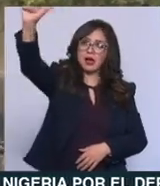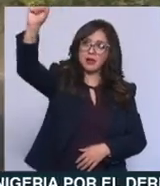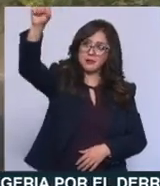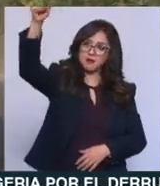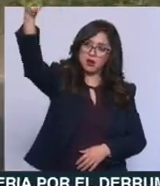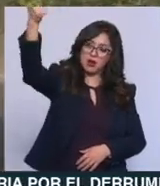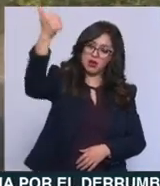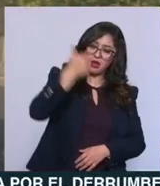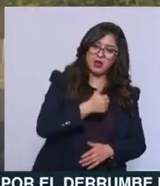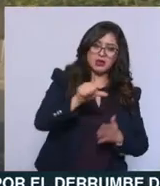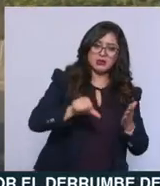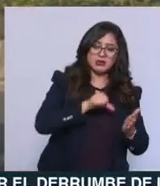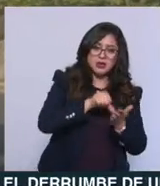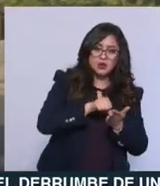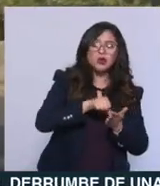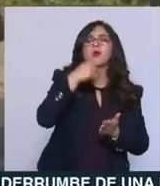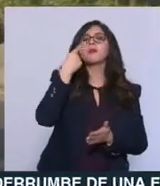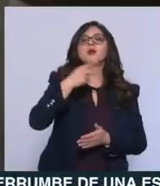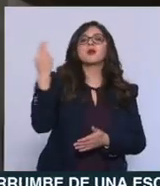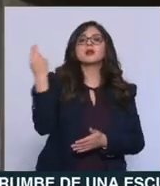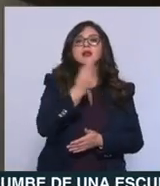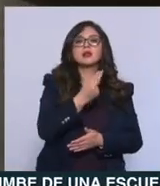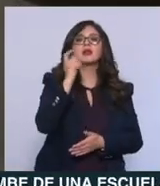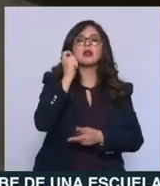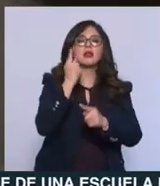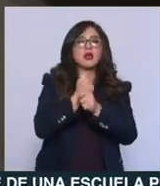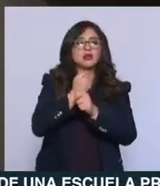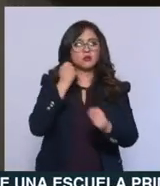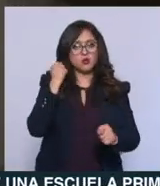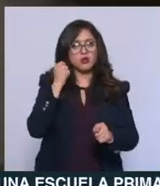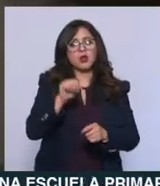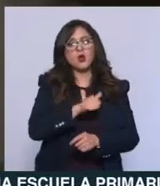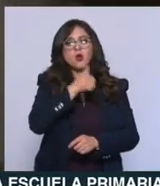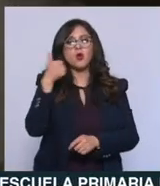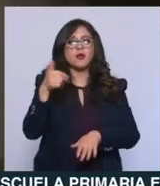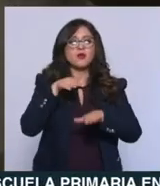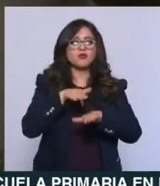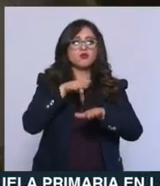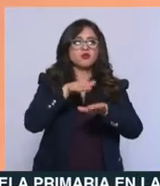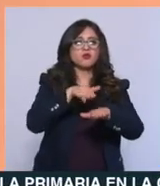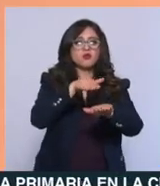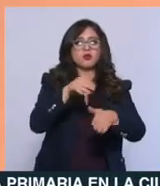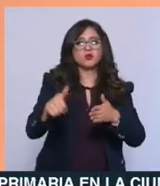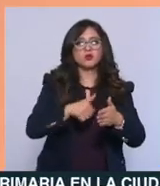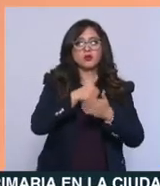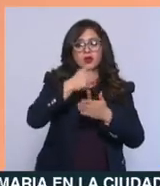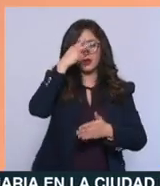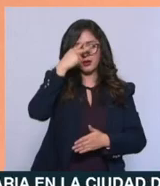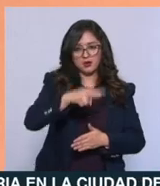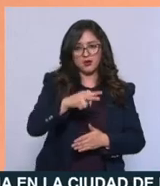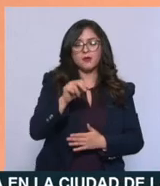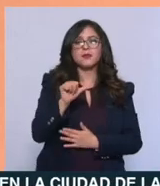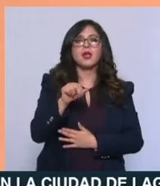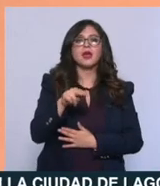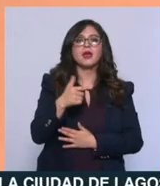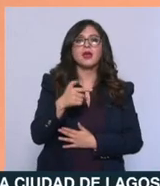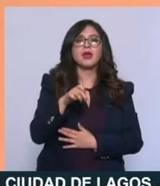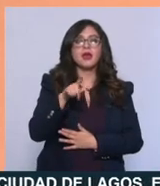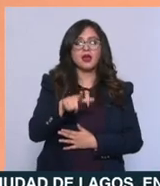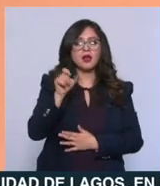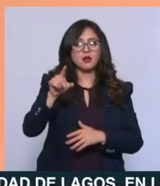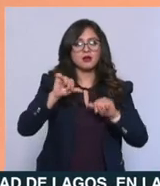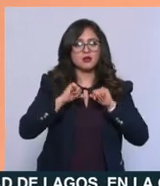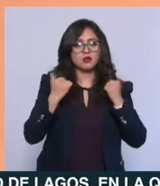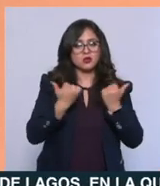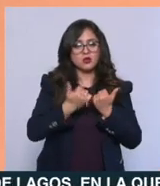buscarán regulaciones en materia de transporte de carga y su circulación en la Ciudad de México. Ángel Molinero, asesor de la Asociación